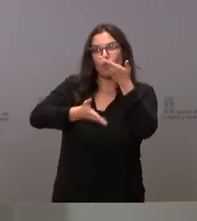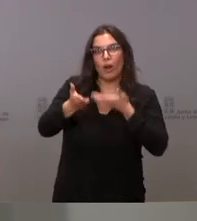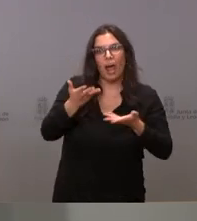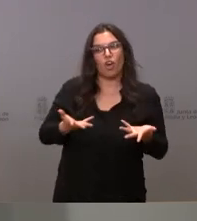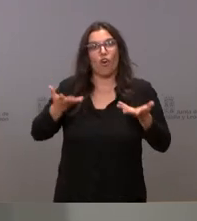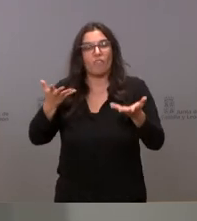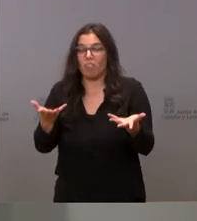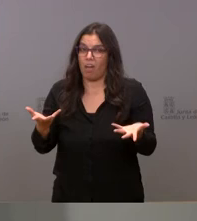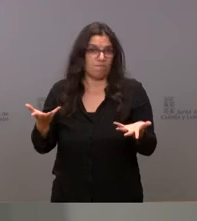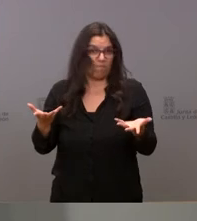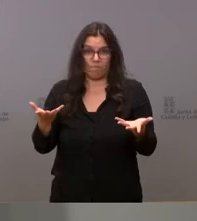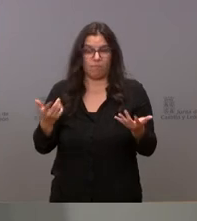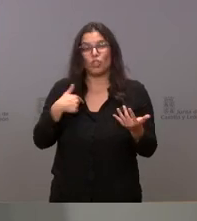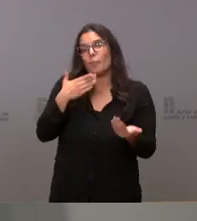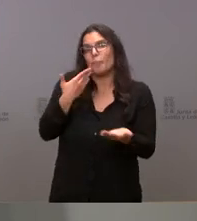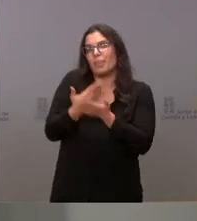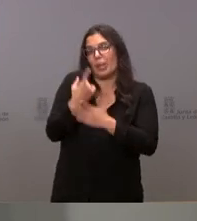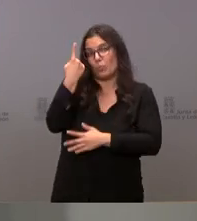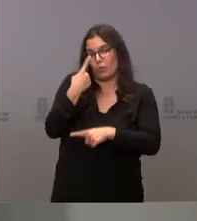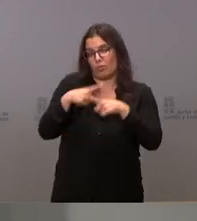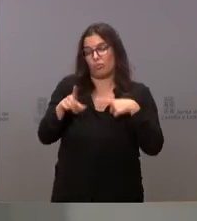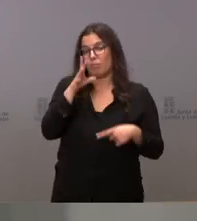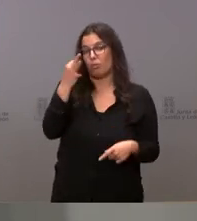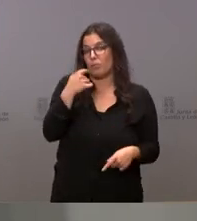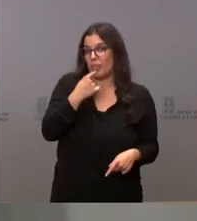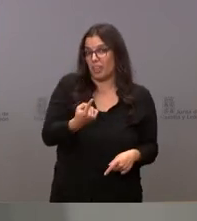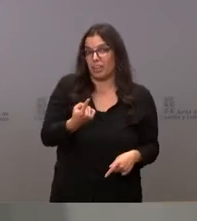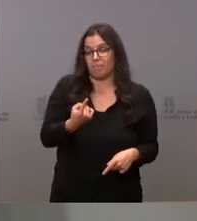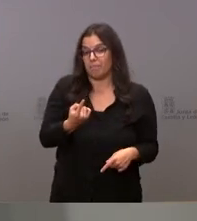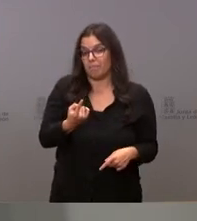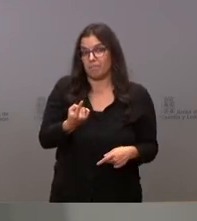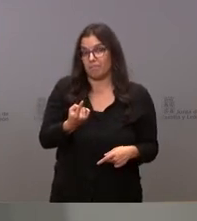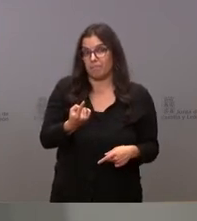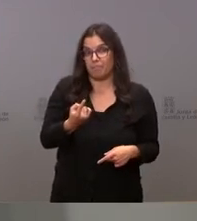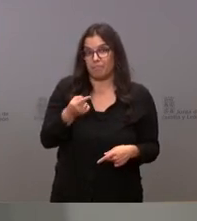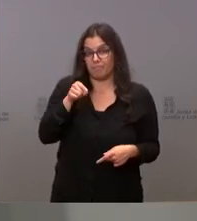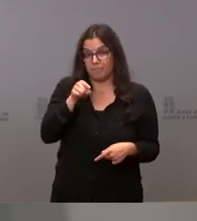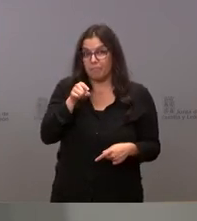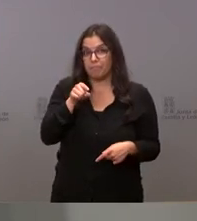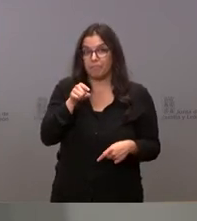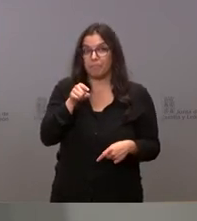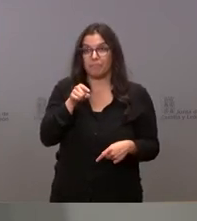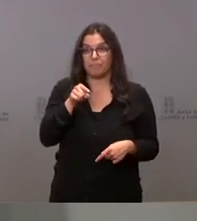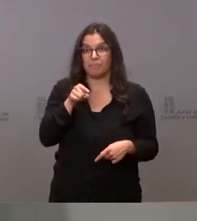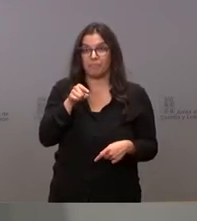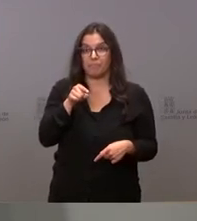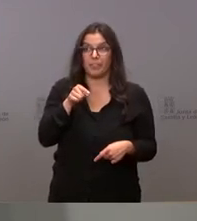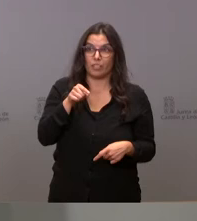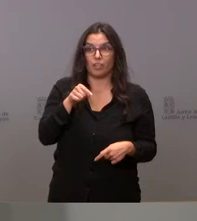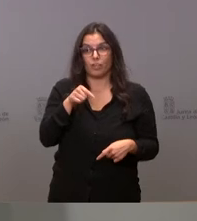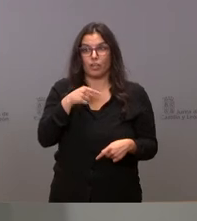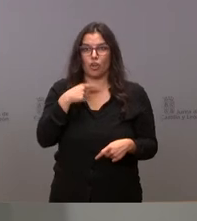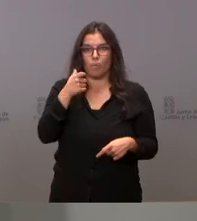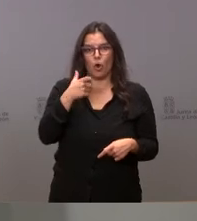Yo les pediría una cosa, porque decirles que en esto tengo un cierto grado de